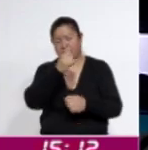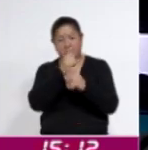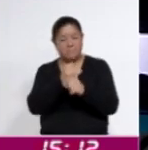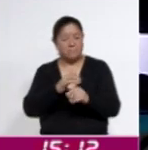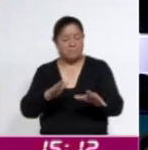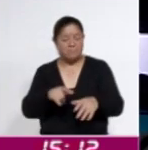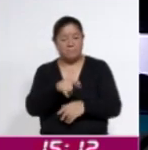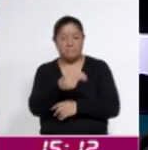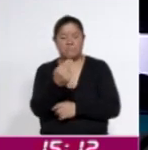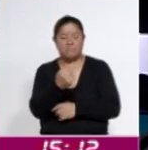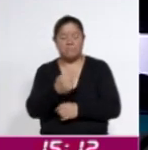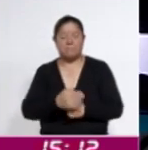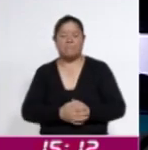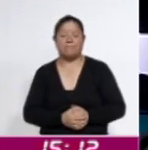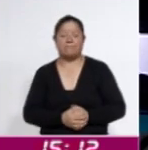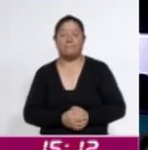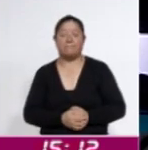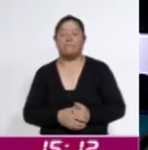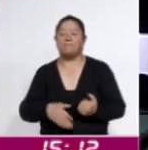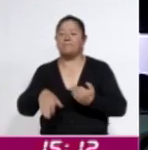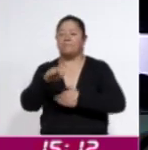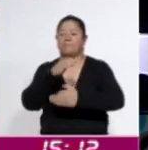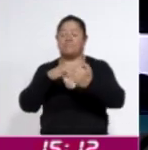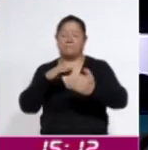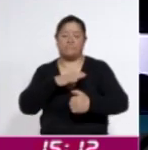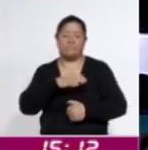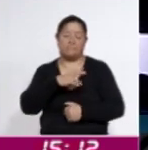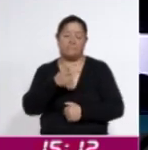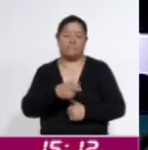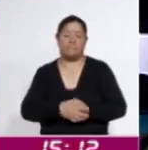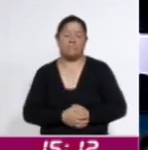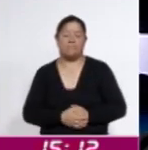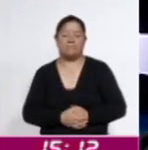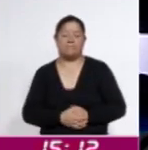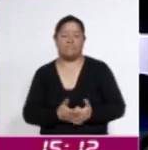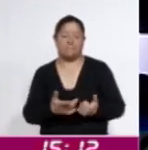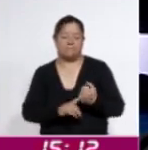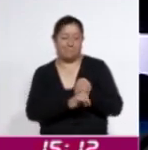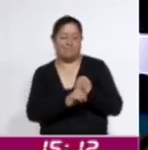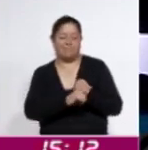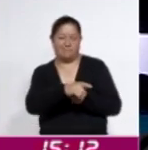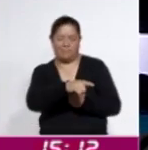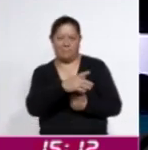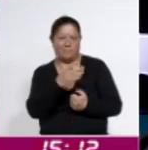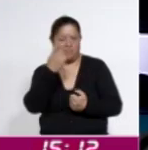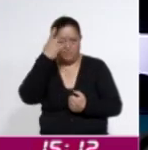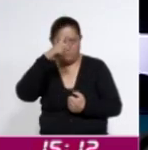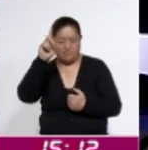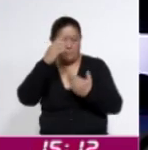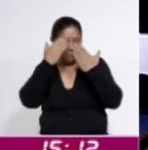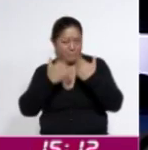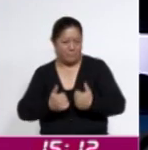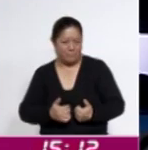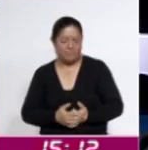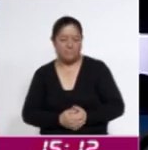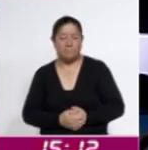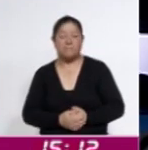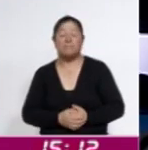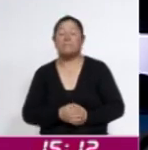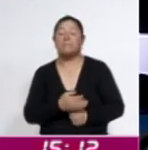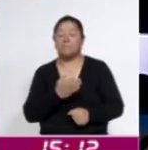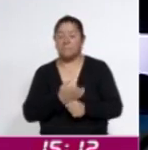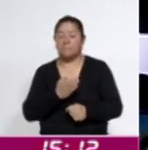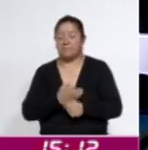que requieren quienes se encuentren en estas situaciones por estar intestadas las propiedades. Entonces, en esta campaña